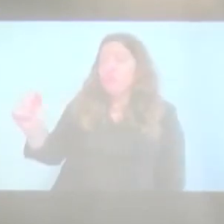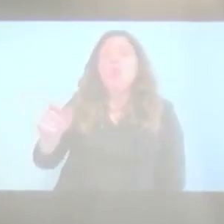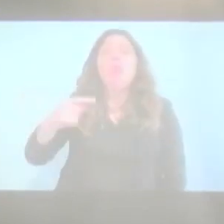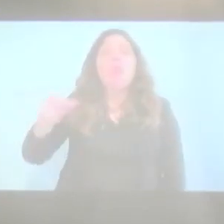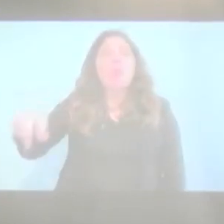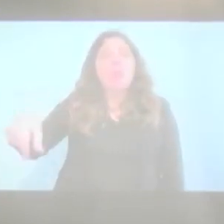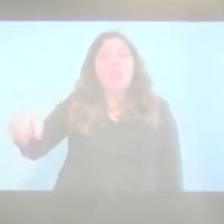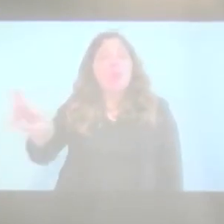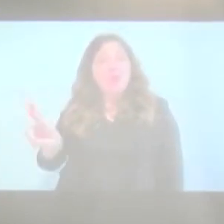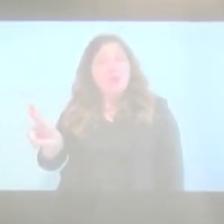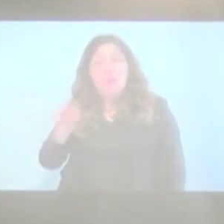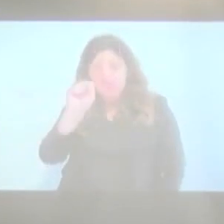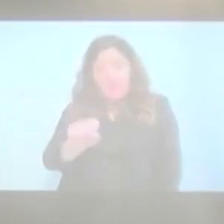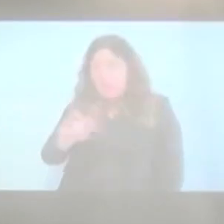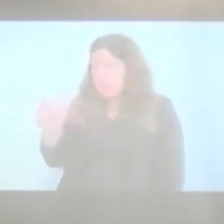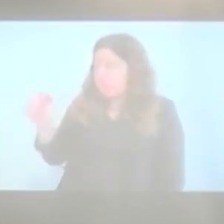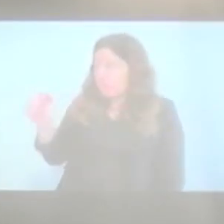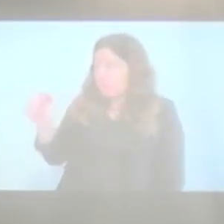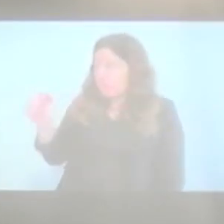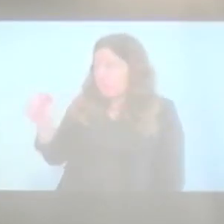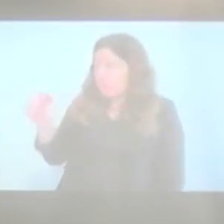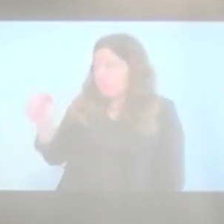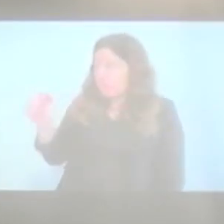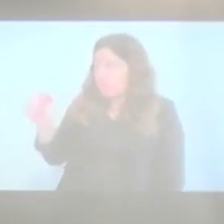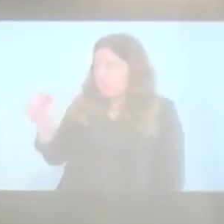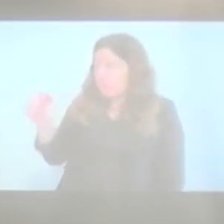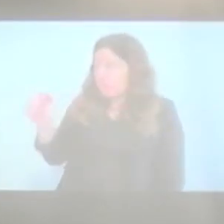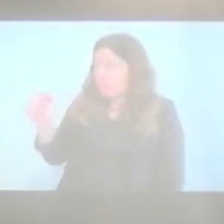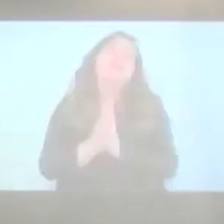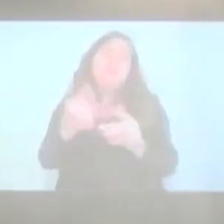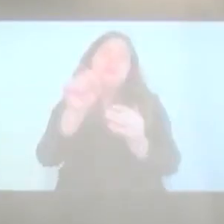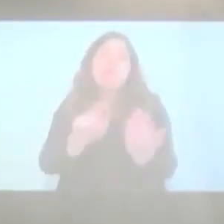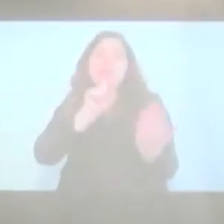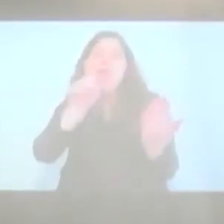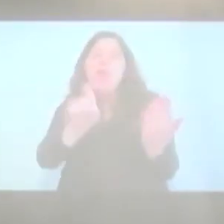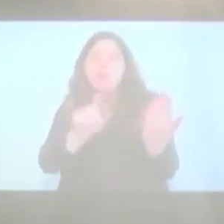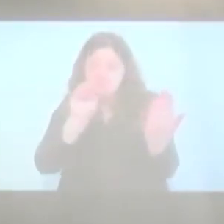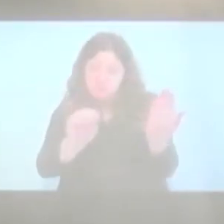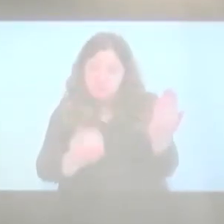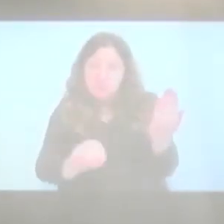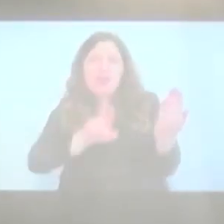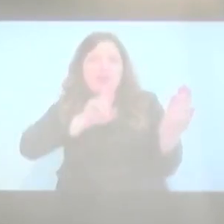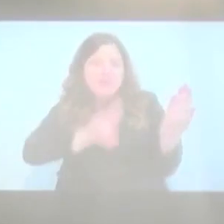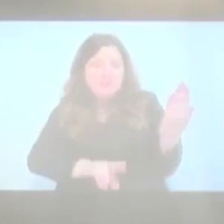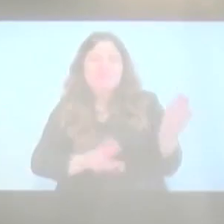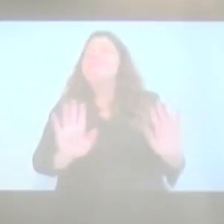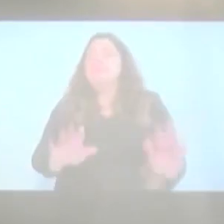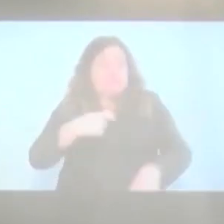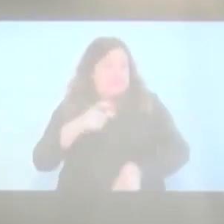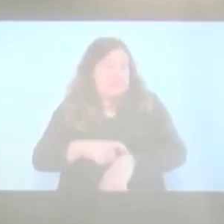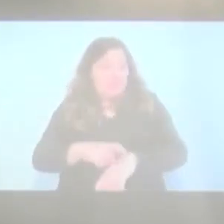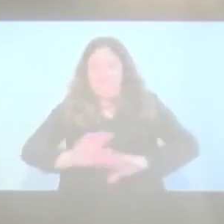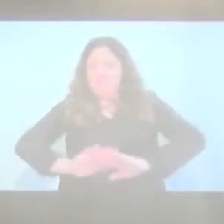Andrés lo tiene, por favor les agradecemos que puedan responder esa encuesta y no me voy a tomar más tiempo porque sé